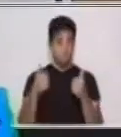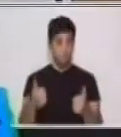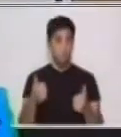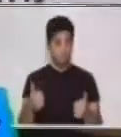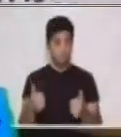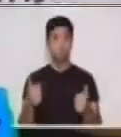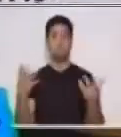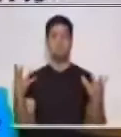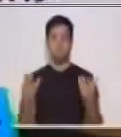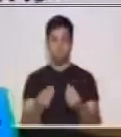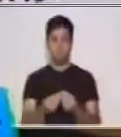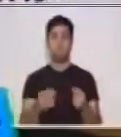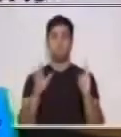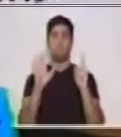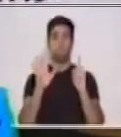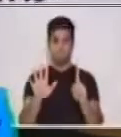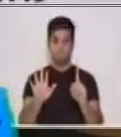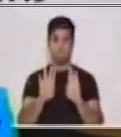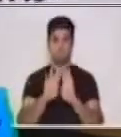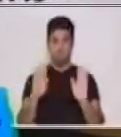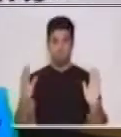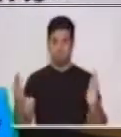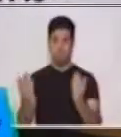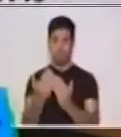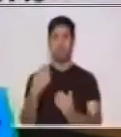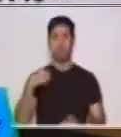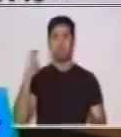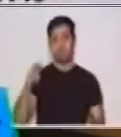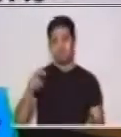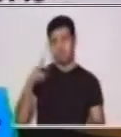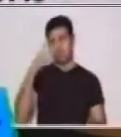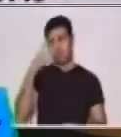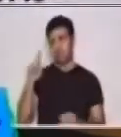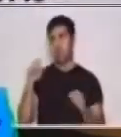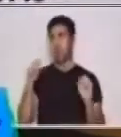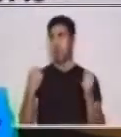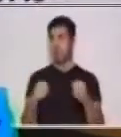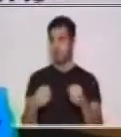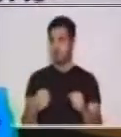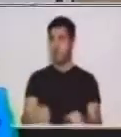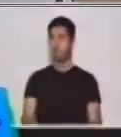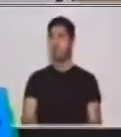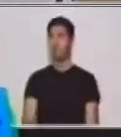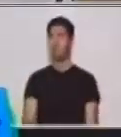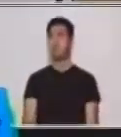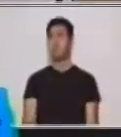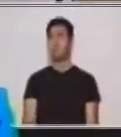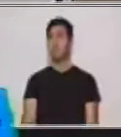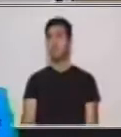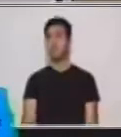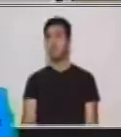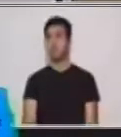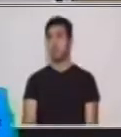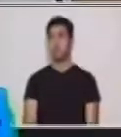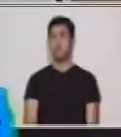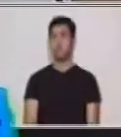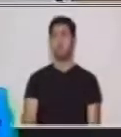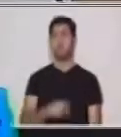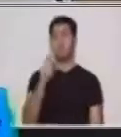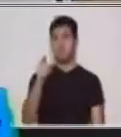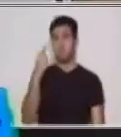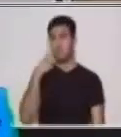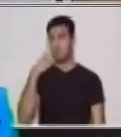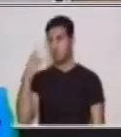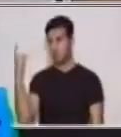6 rectángulos los que necesitamos. Entonces vamos a necesitar 3 grupos